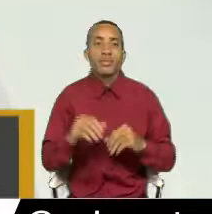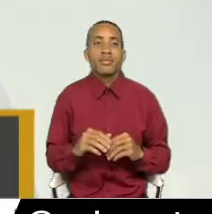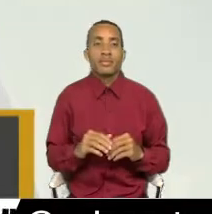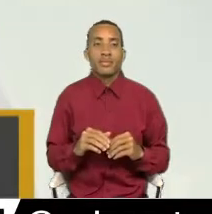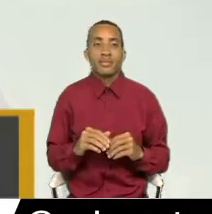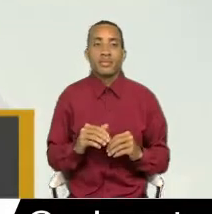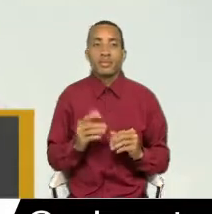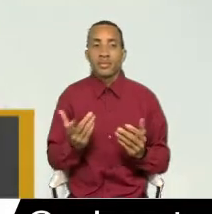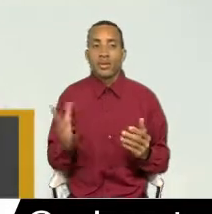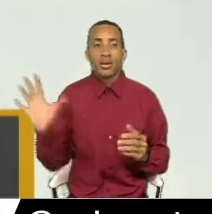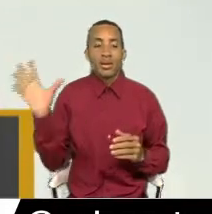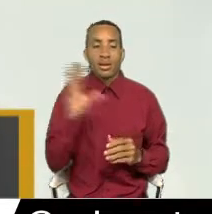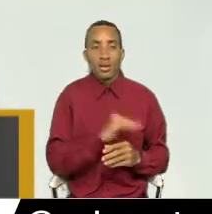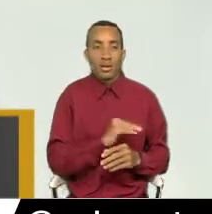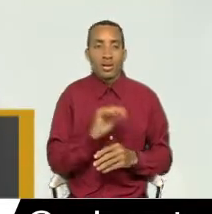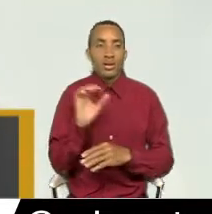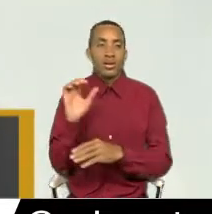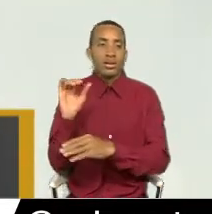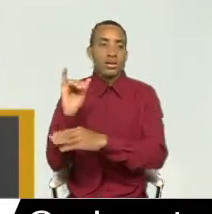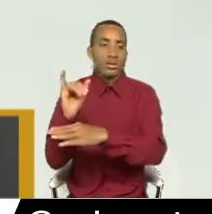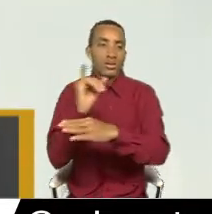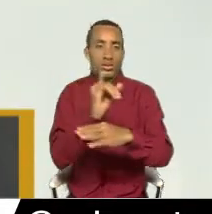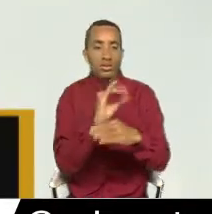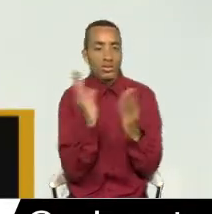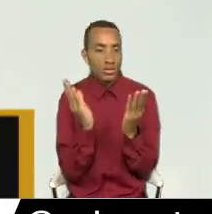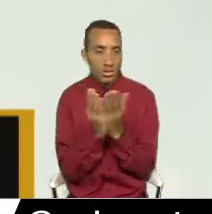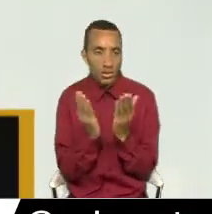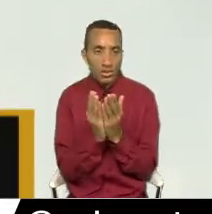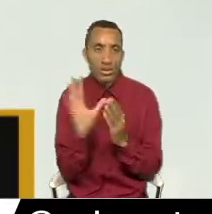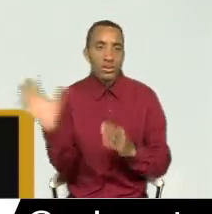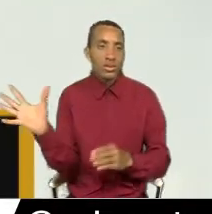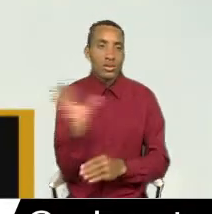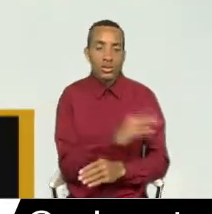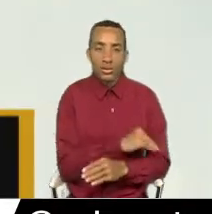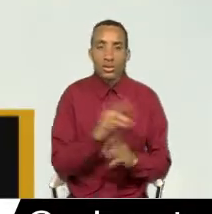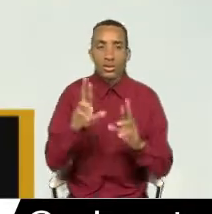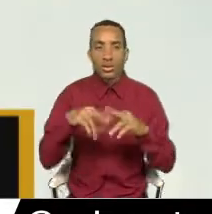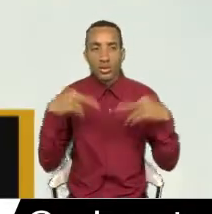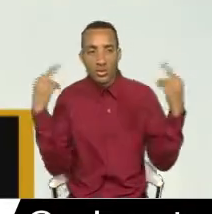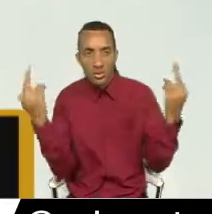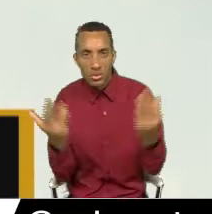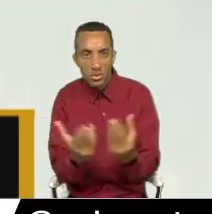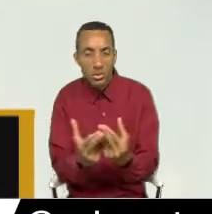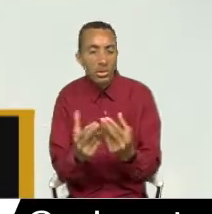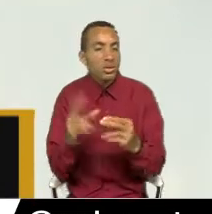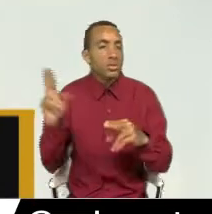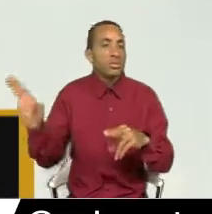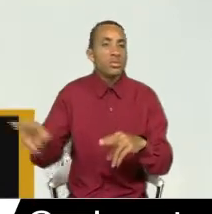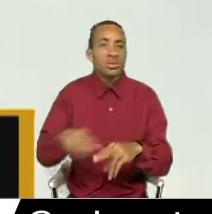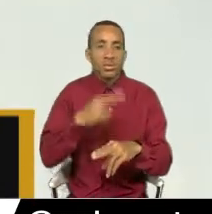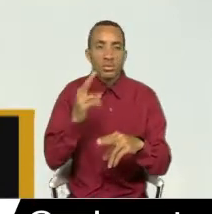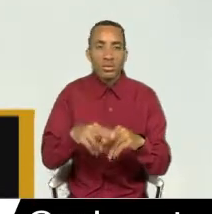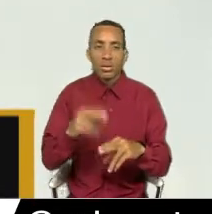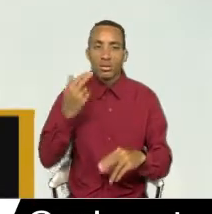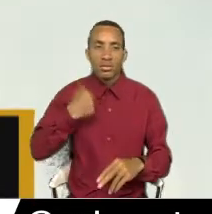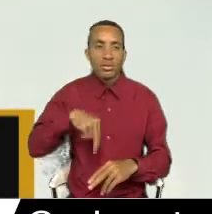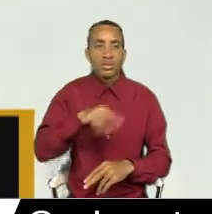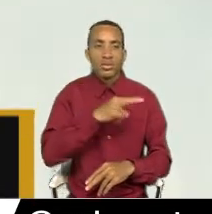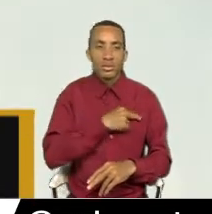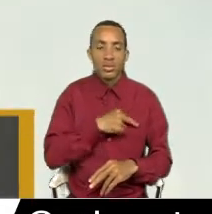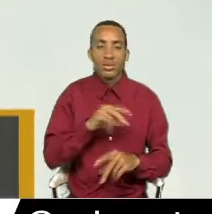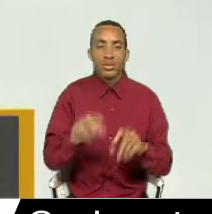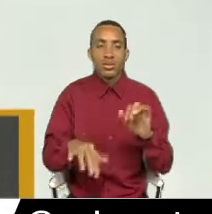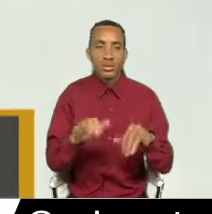académica en las instituciones educativas, ellos están haciendo sus asambleas y sus consultas normales. Nosotros también, como Secretaría de